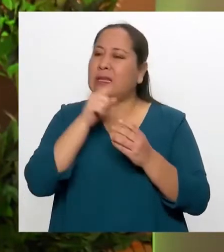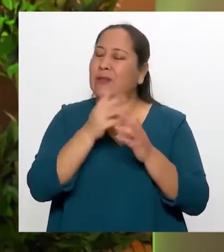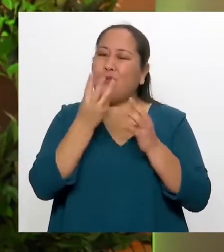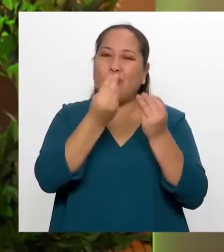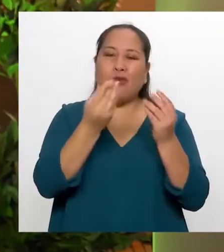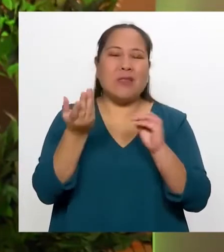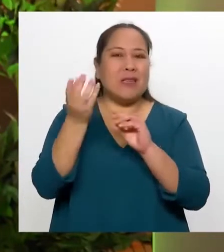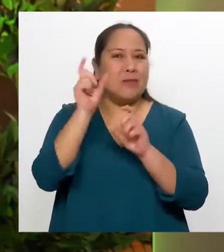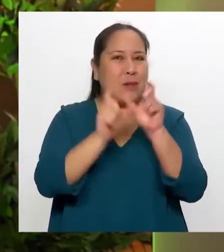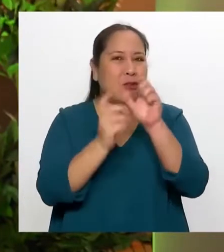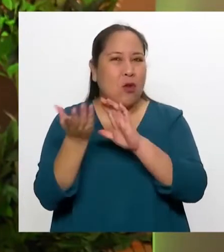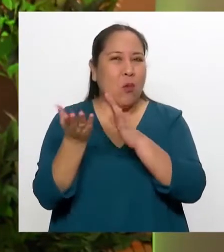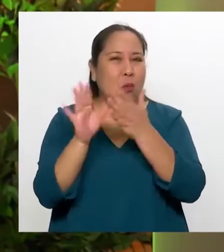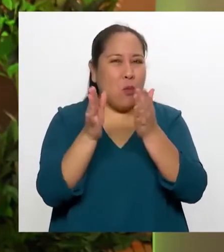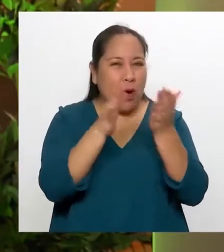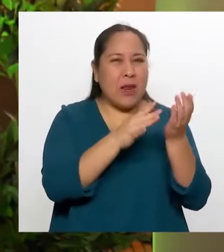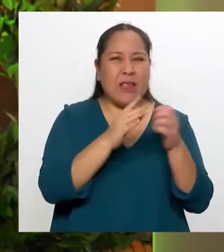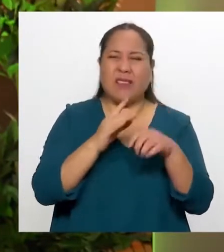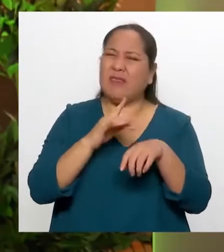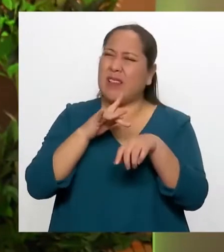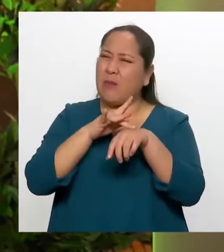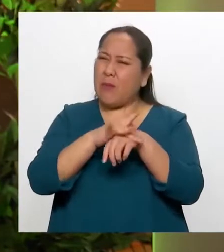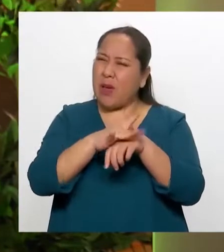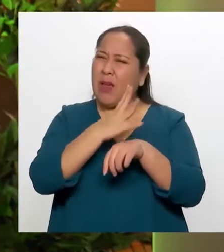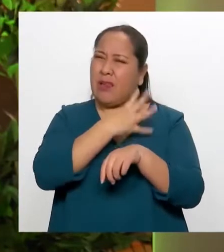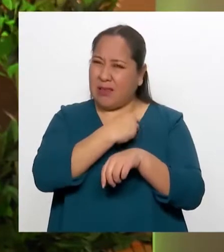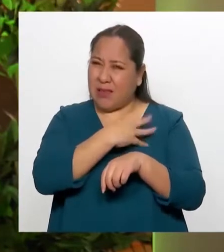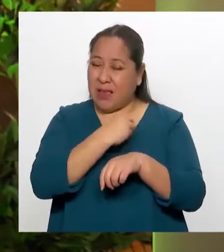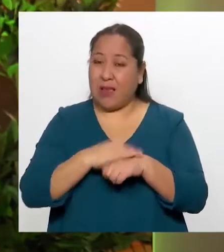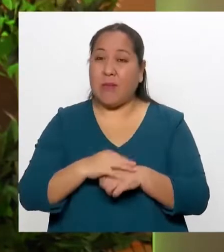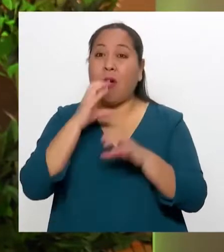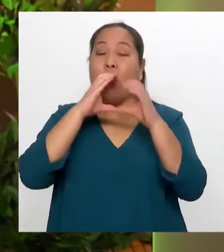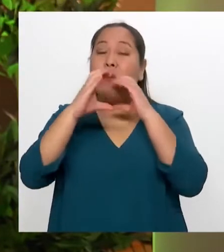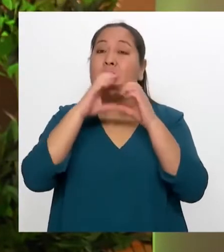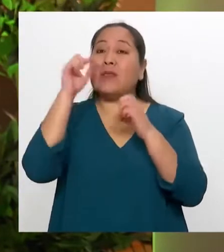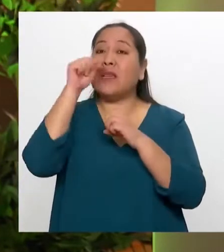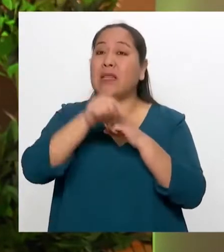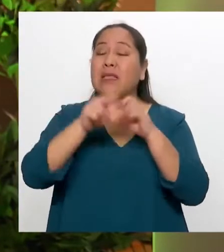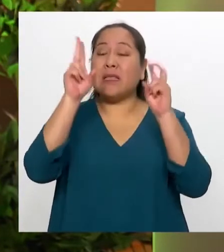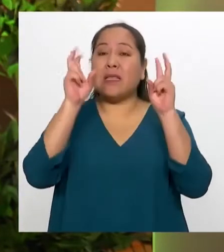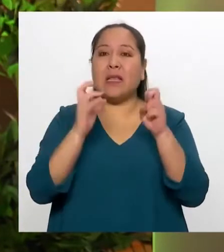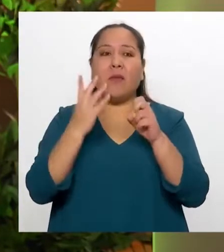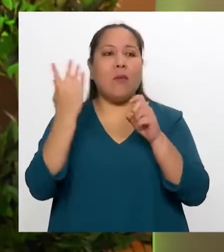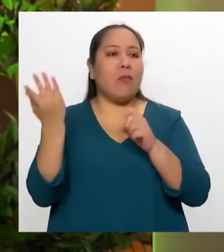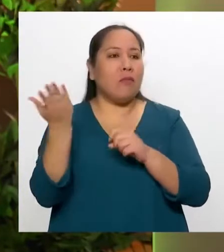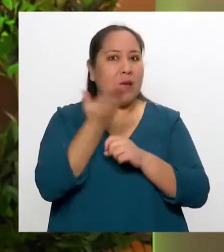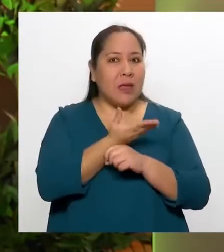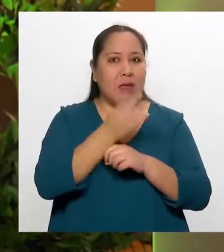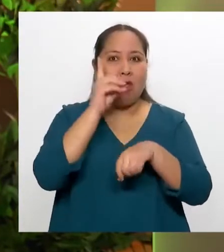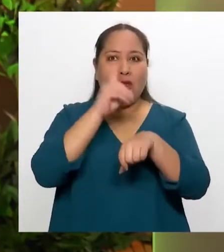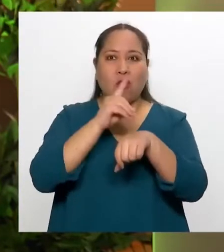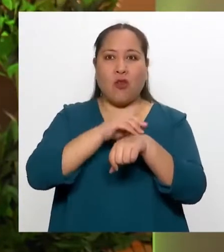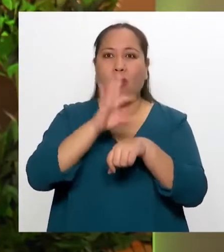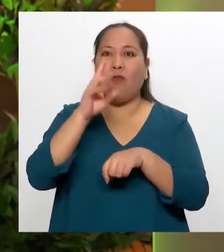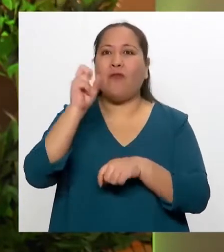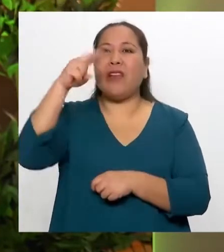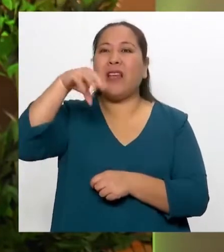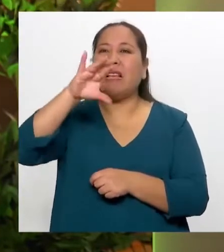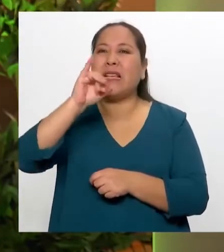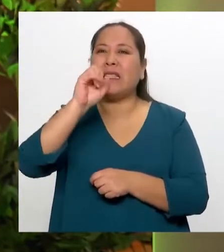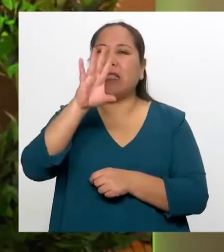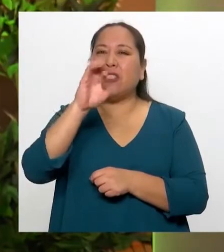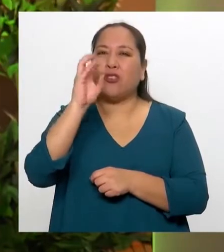cobra vidas a muy temprana edad. Y para conversar sobre este tema, se encuentra con nosotros el doctor